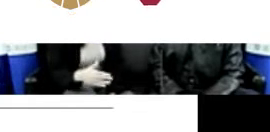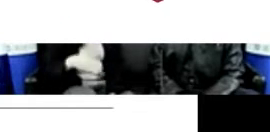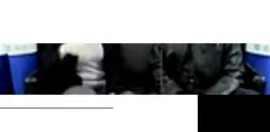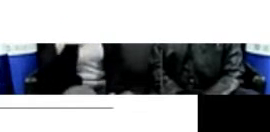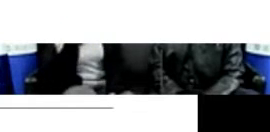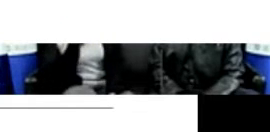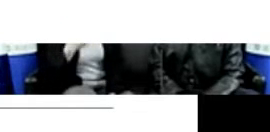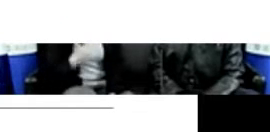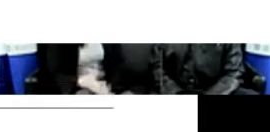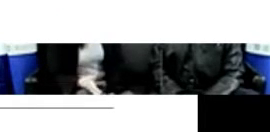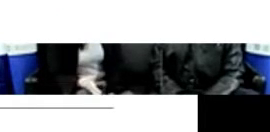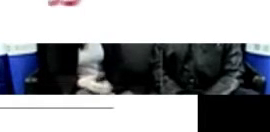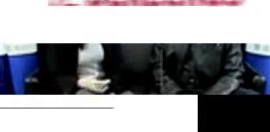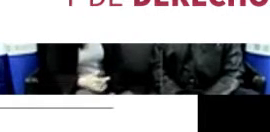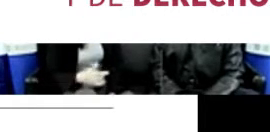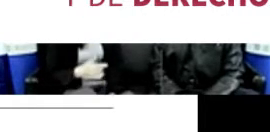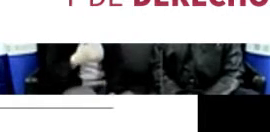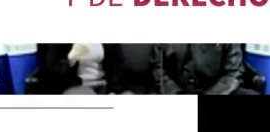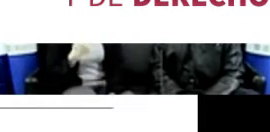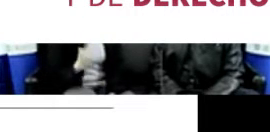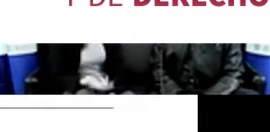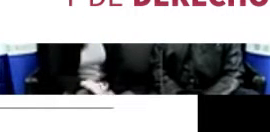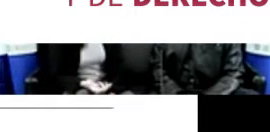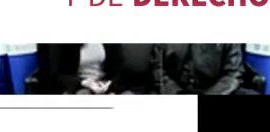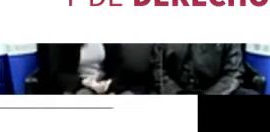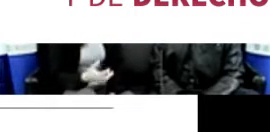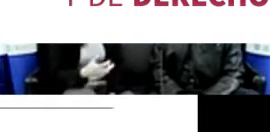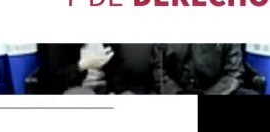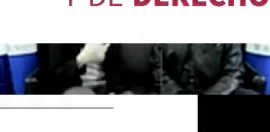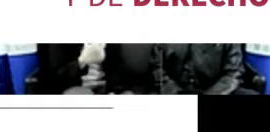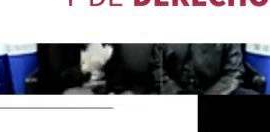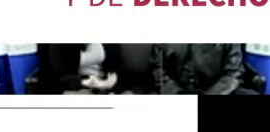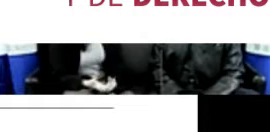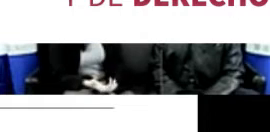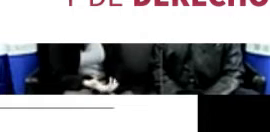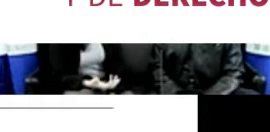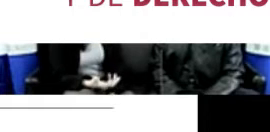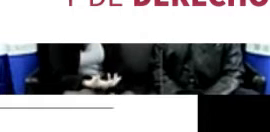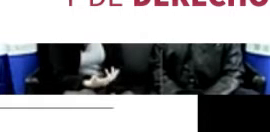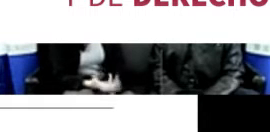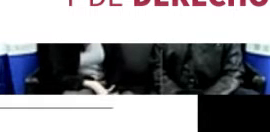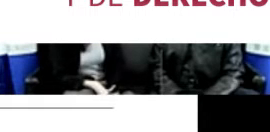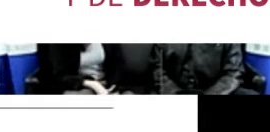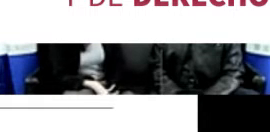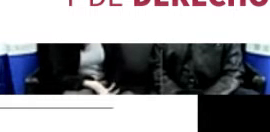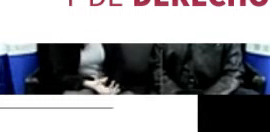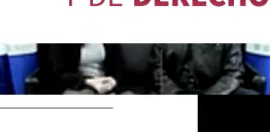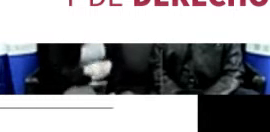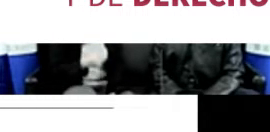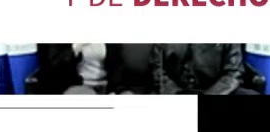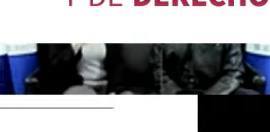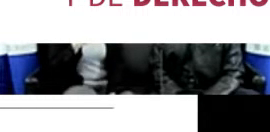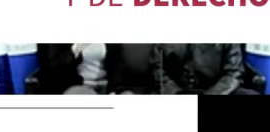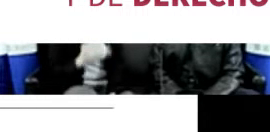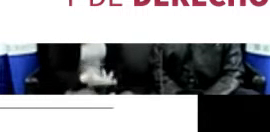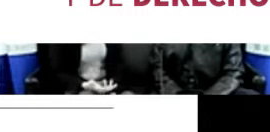trabajadores sociales, enfermeras, incluso médicos, no necesariamente tienen que ser especialistas en adicciones,